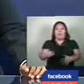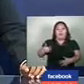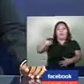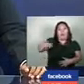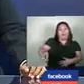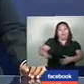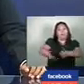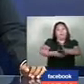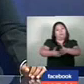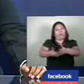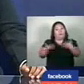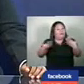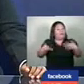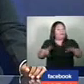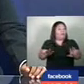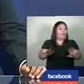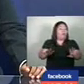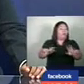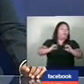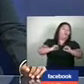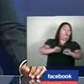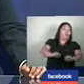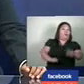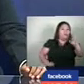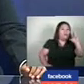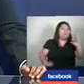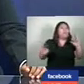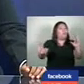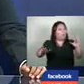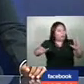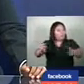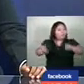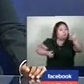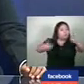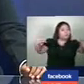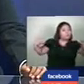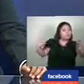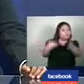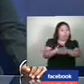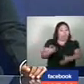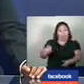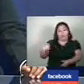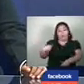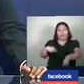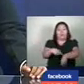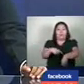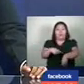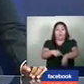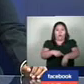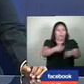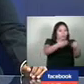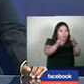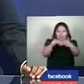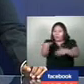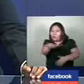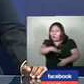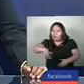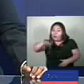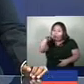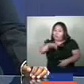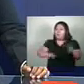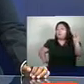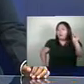año, al menos tres personas murieron en accidentes de tránsito registrados en las últimas horas en diversos puntos de San Salvador.